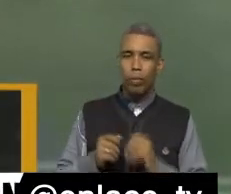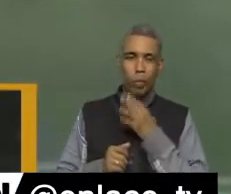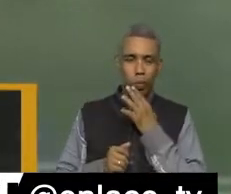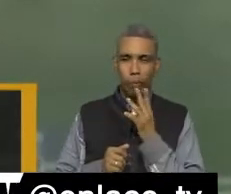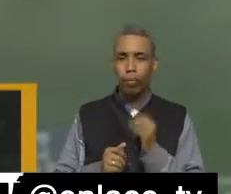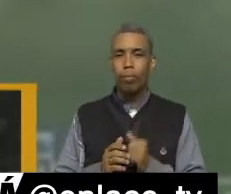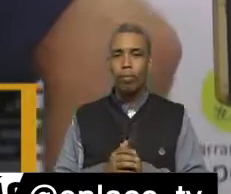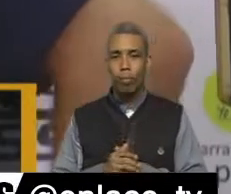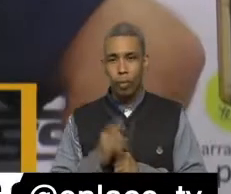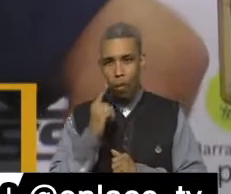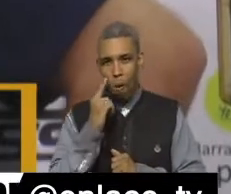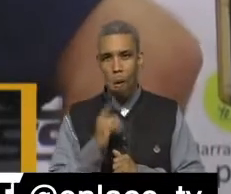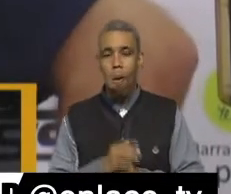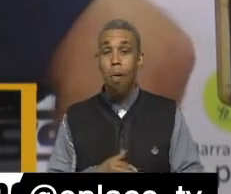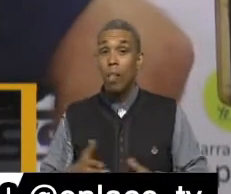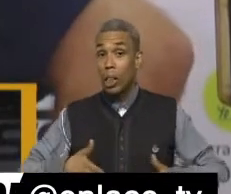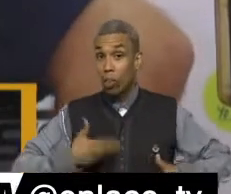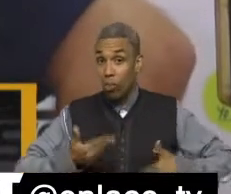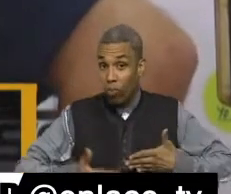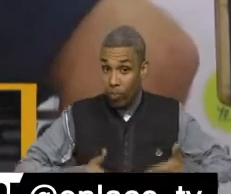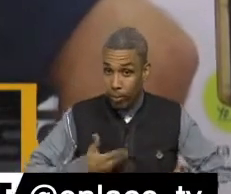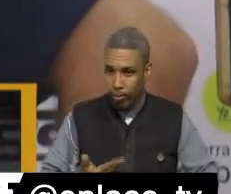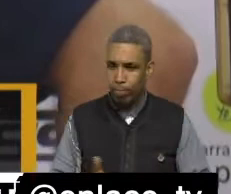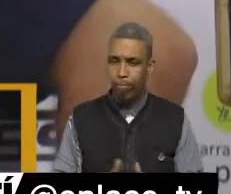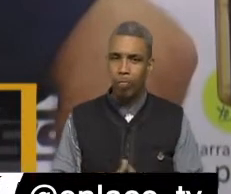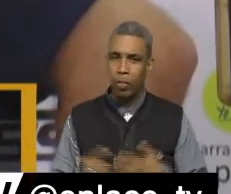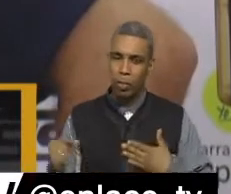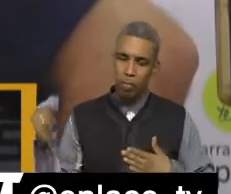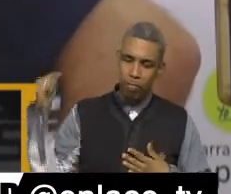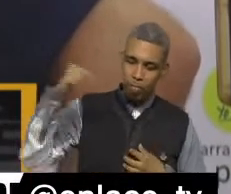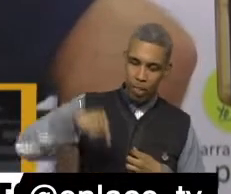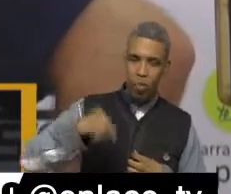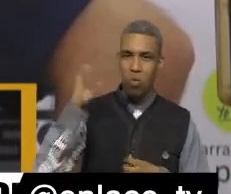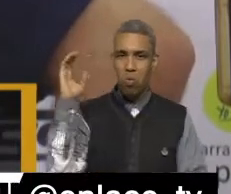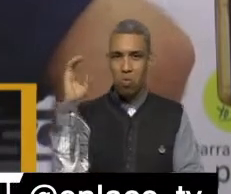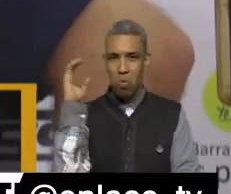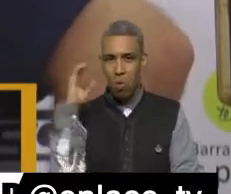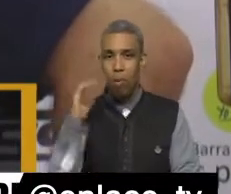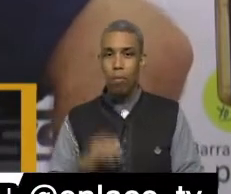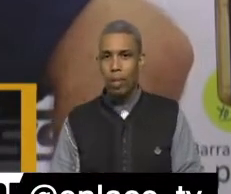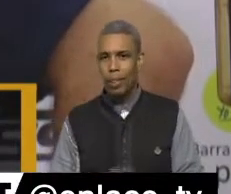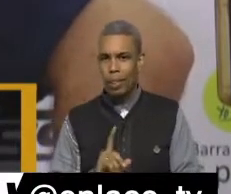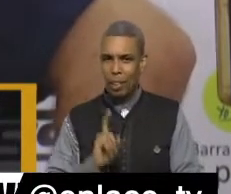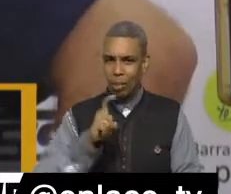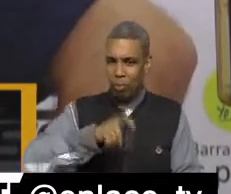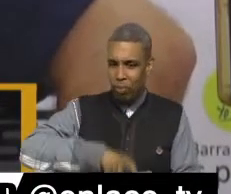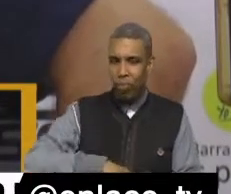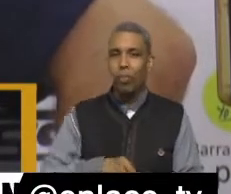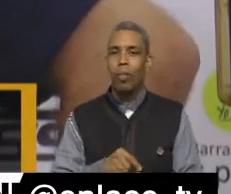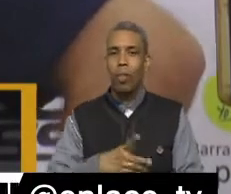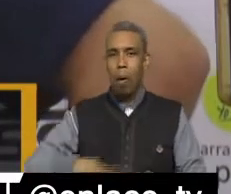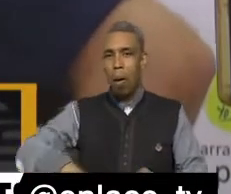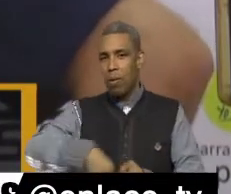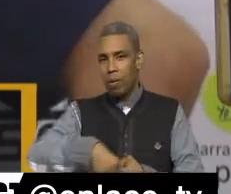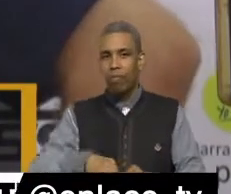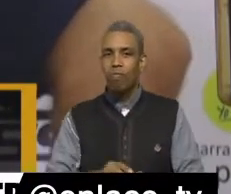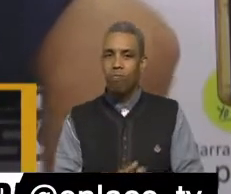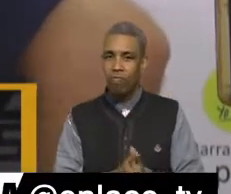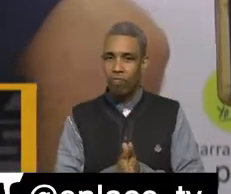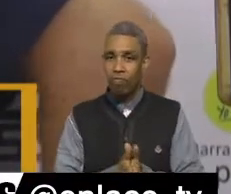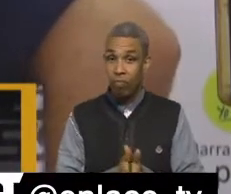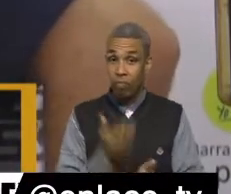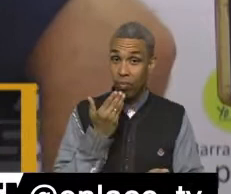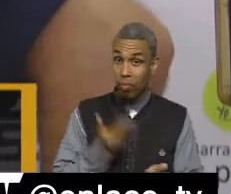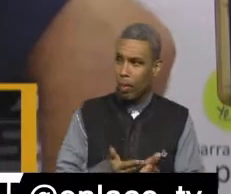contento de poder formar parte de Alianza Petrolera. Agradecido a